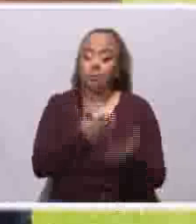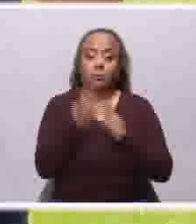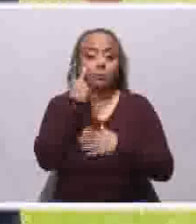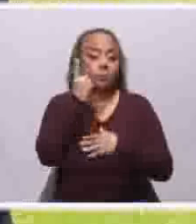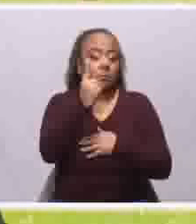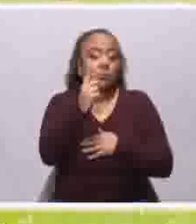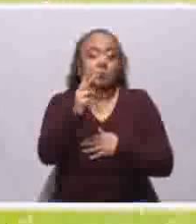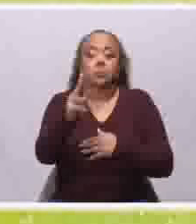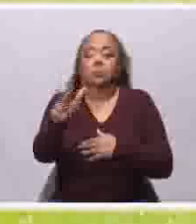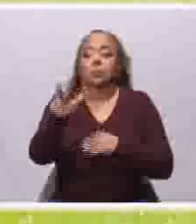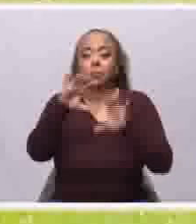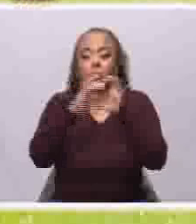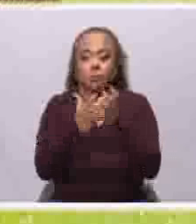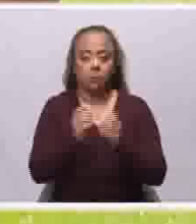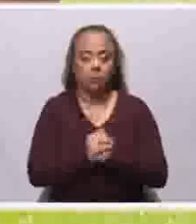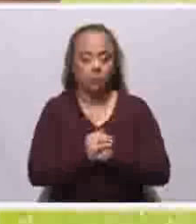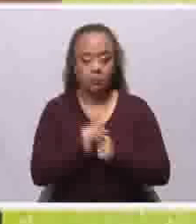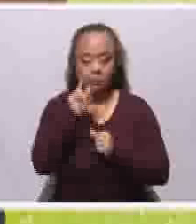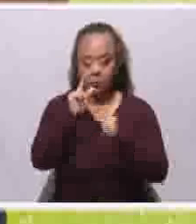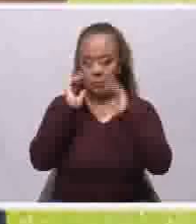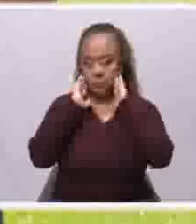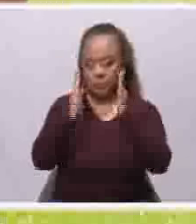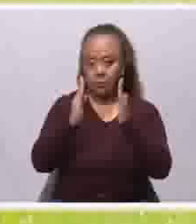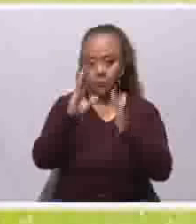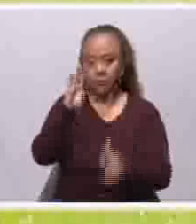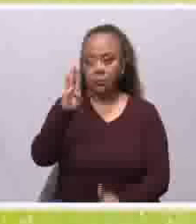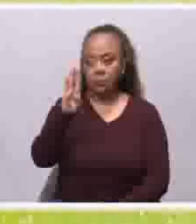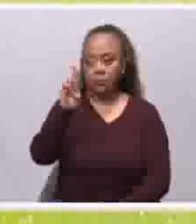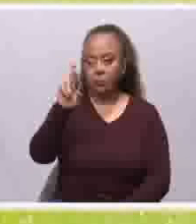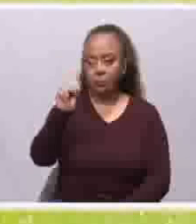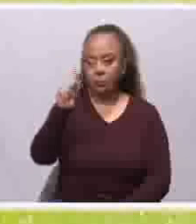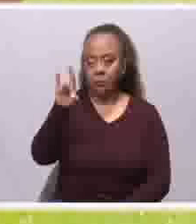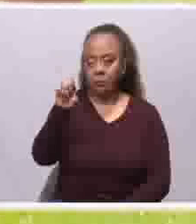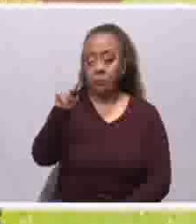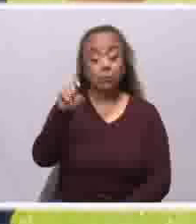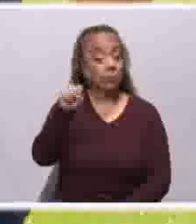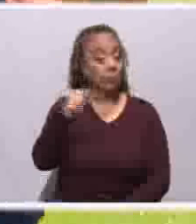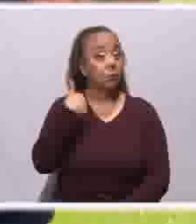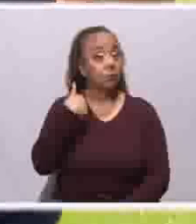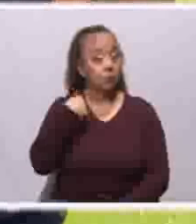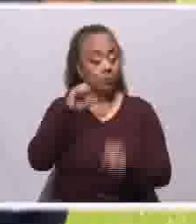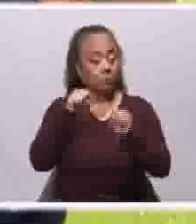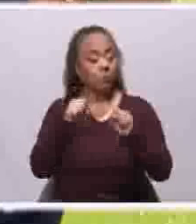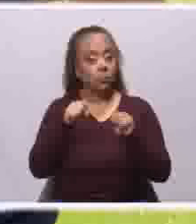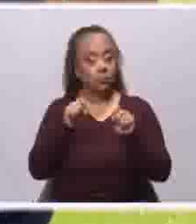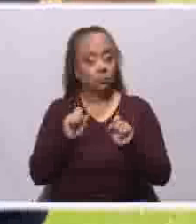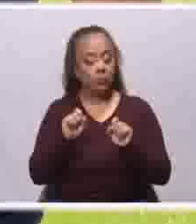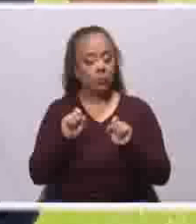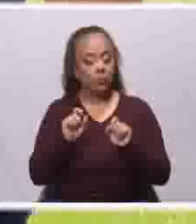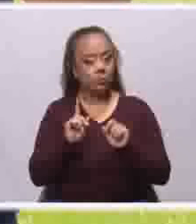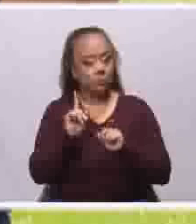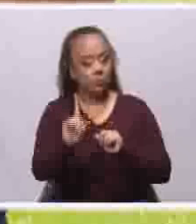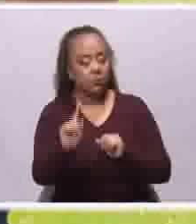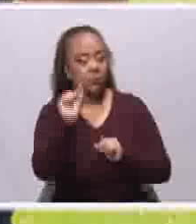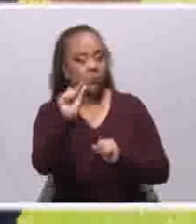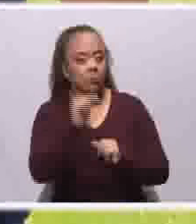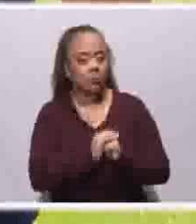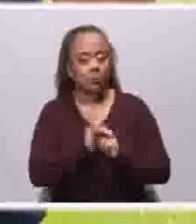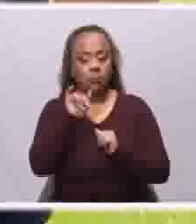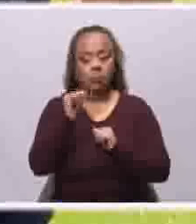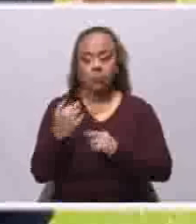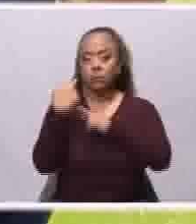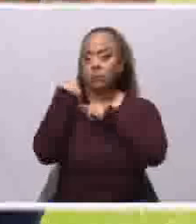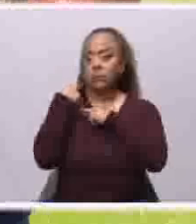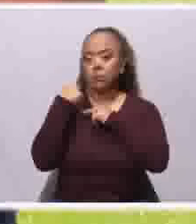pelotas s hay que ponerle un poco de atención a lo de Brandon verdad porque Brandon sí tenía la posibilidad de bajar un poco al área nuestra era supuestamente el encargado